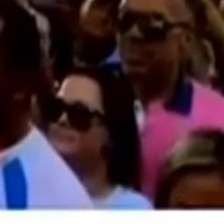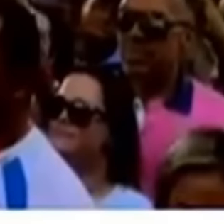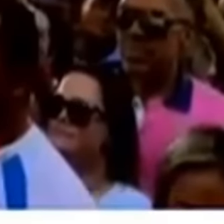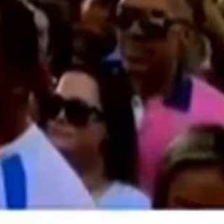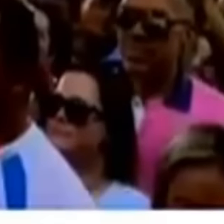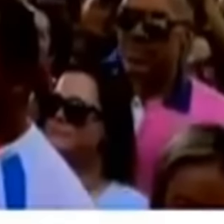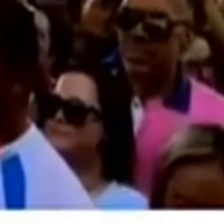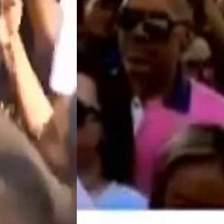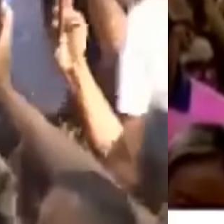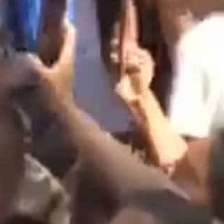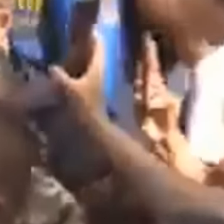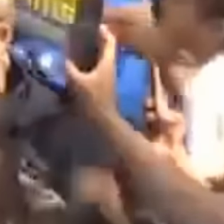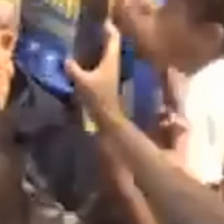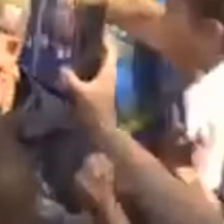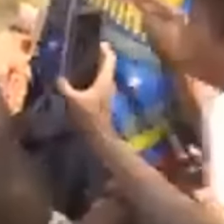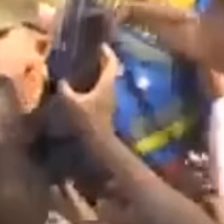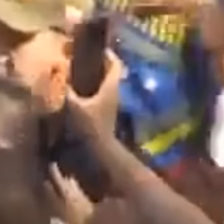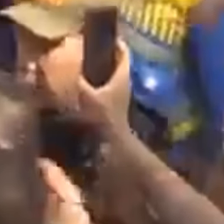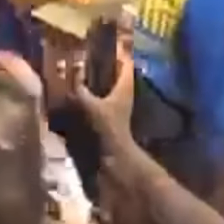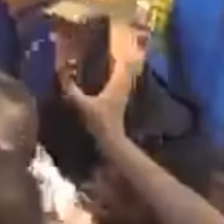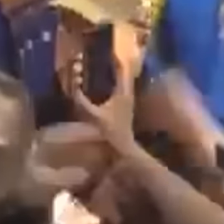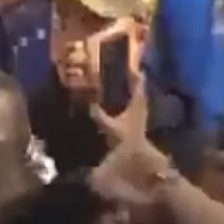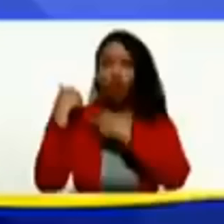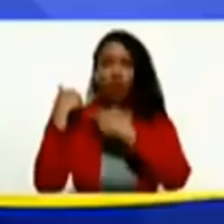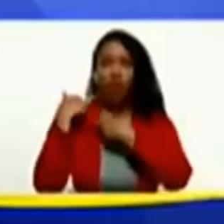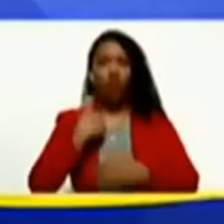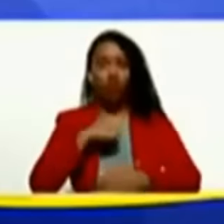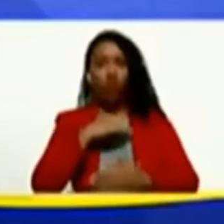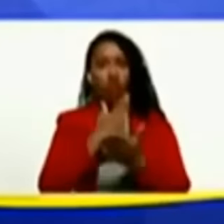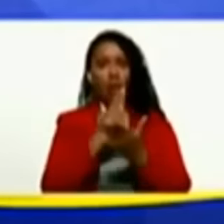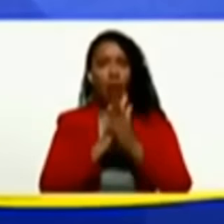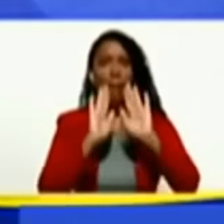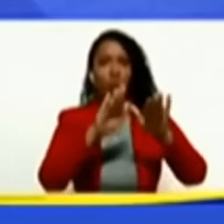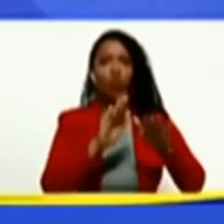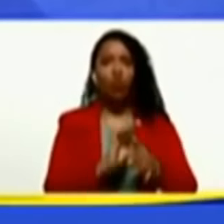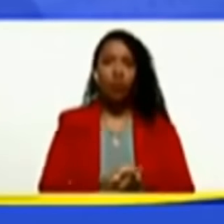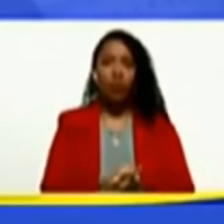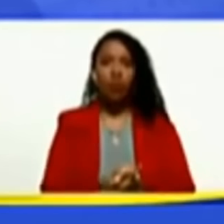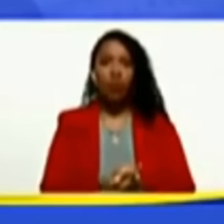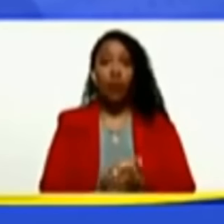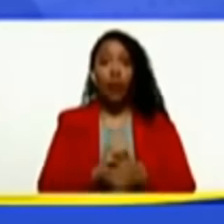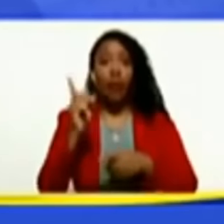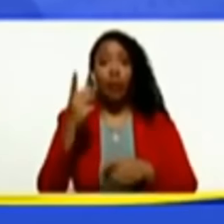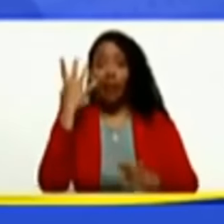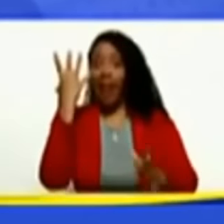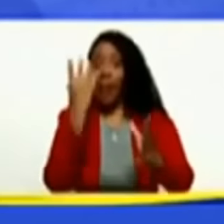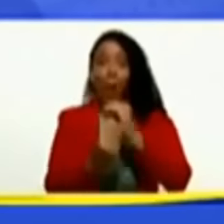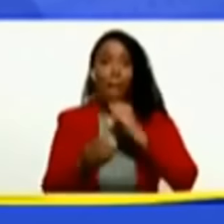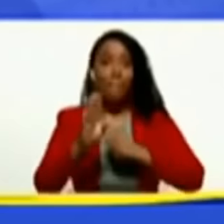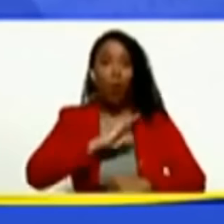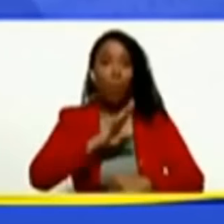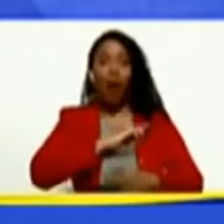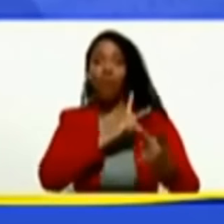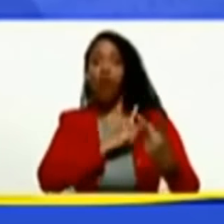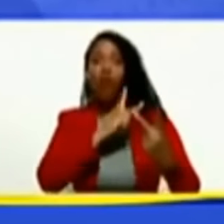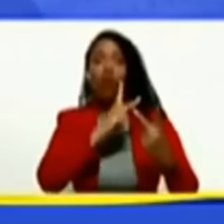las palabras de Ledezma. El primer paso de la propaganda fue que el Salón Simón Bolívar del Ministerio de la Defensa, para que no haya duda